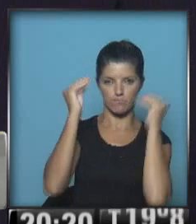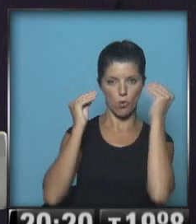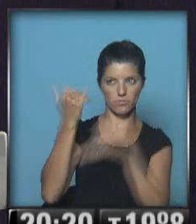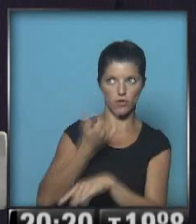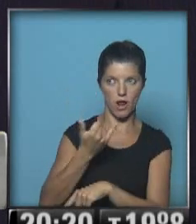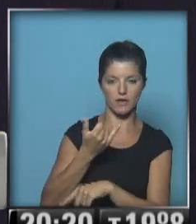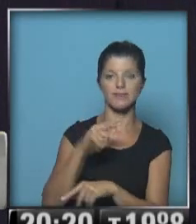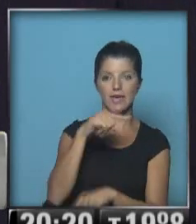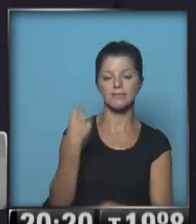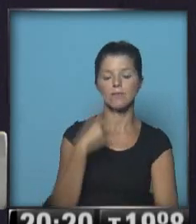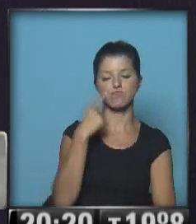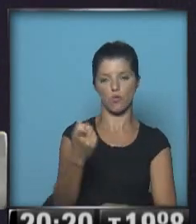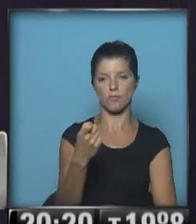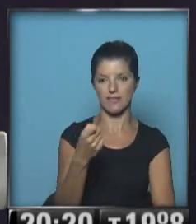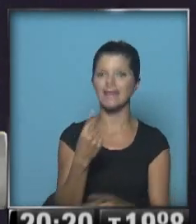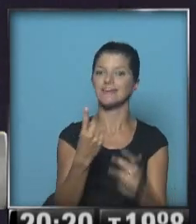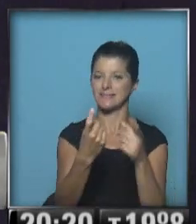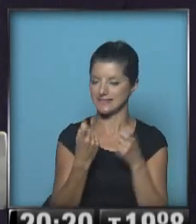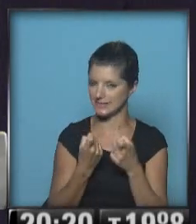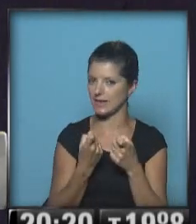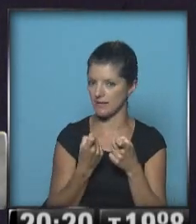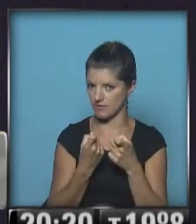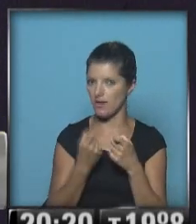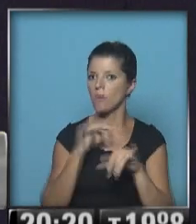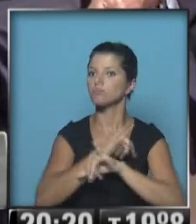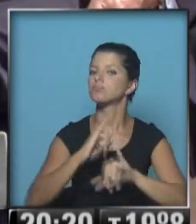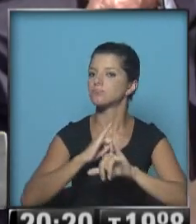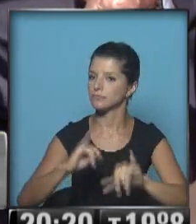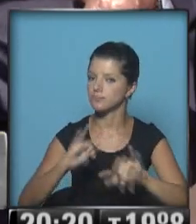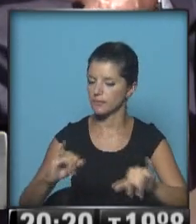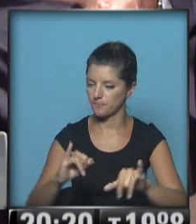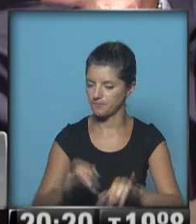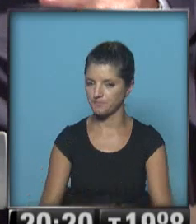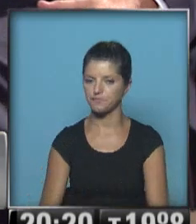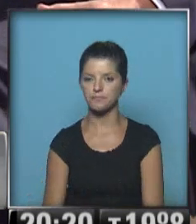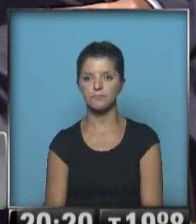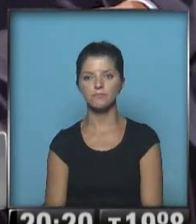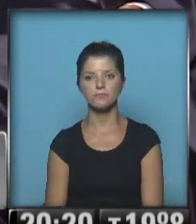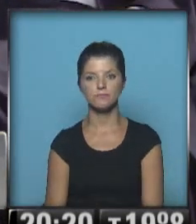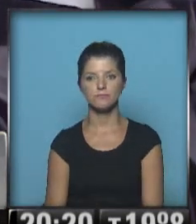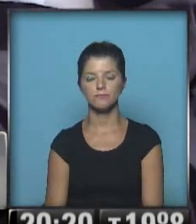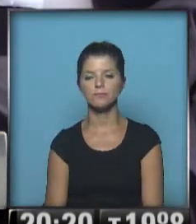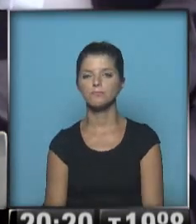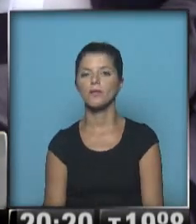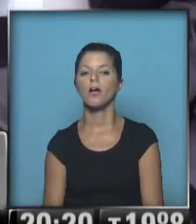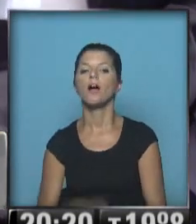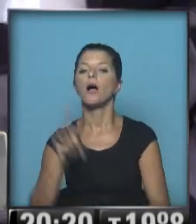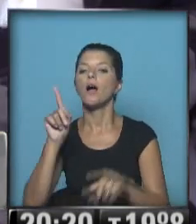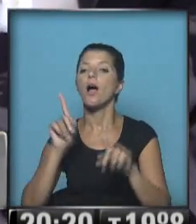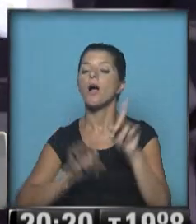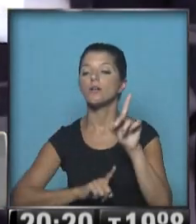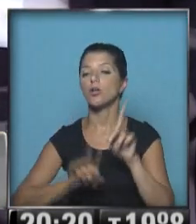por primera vez toma conciencia de la necesidad de hacer este tipo de campañas hubo temas muy